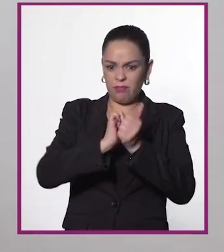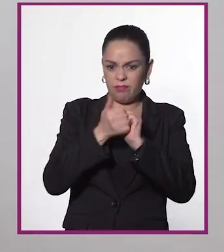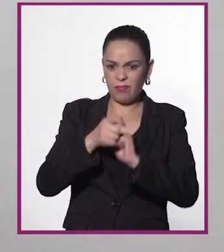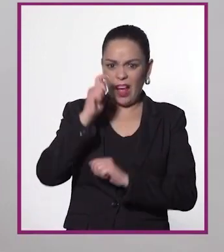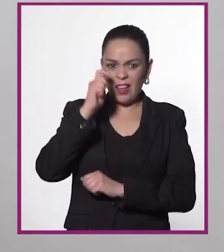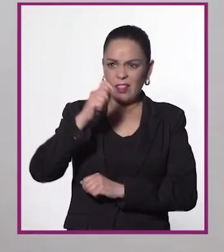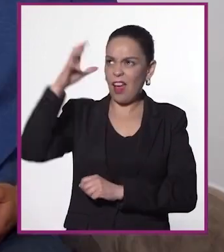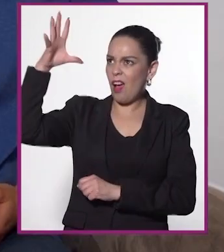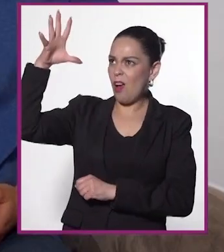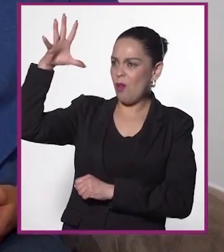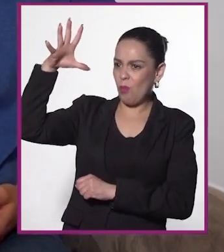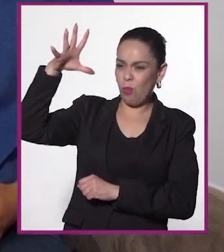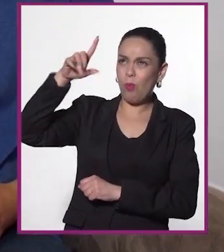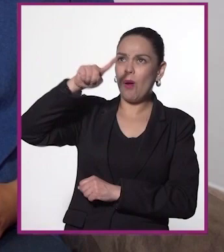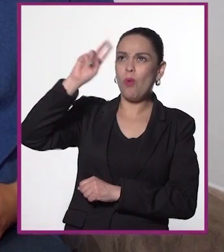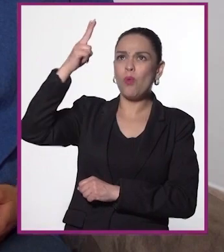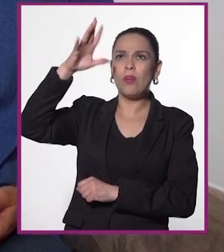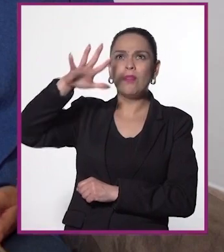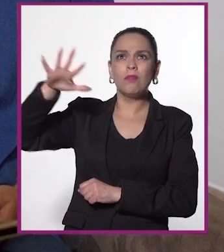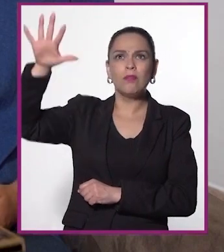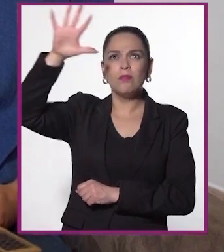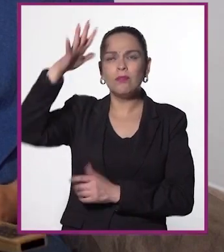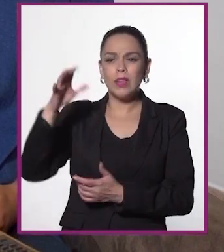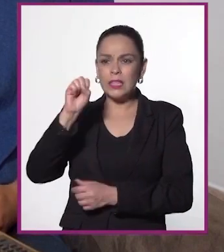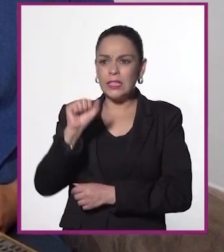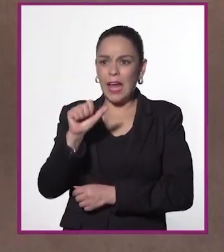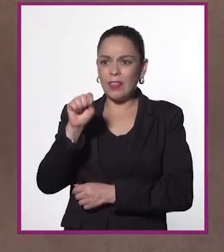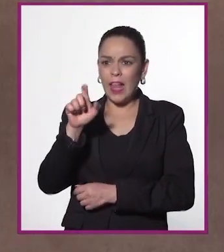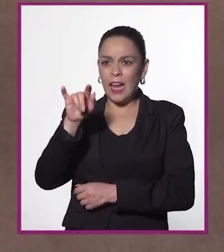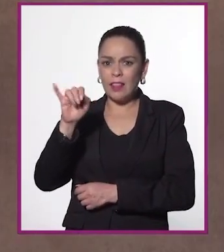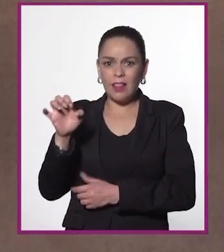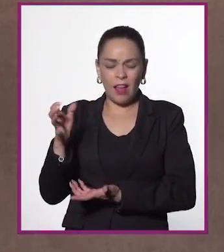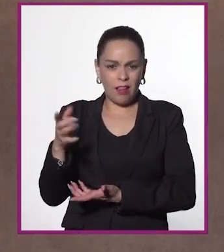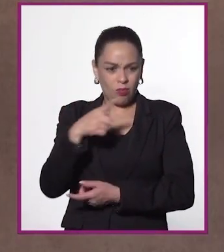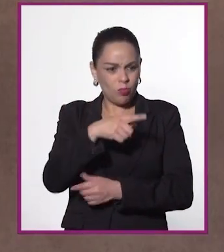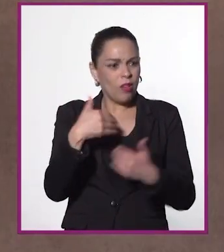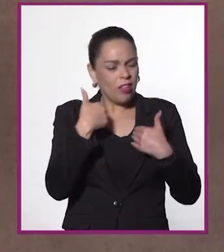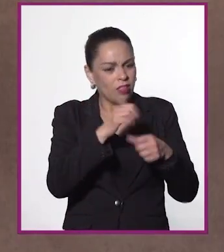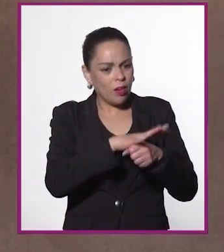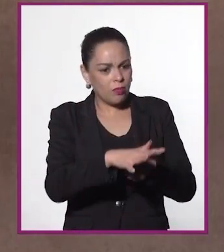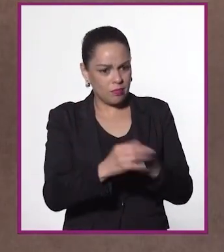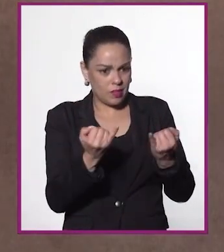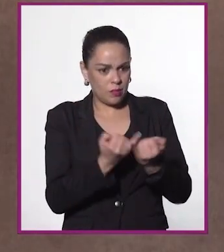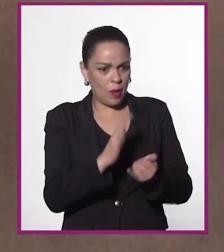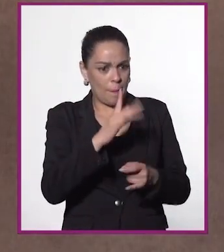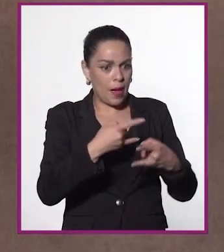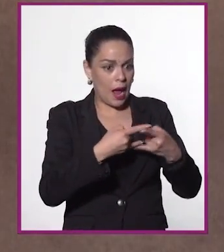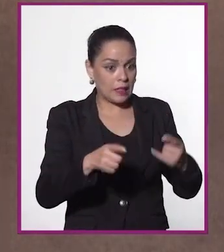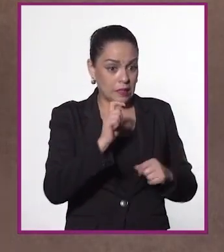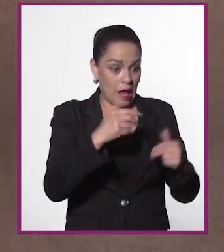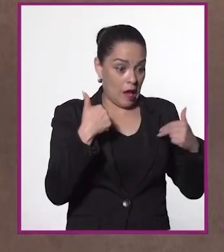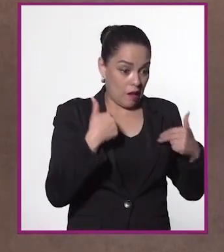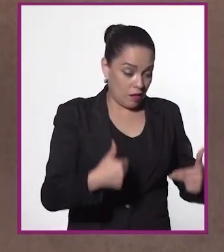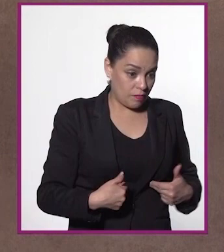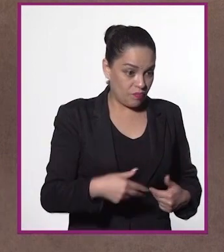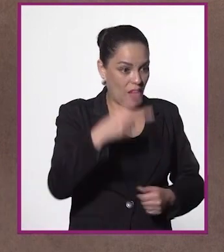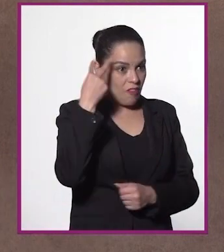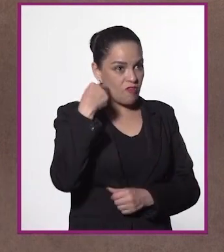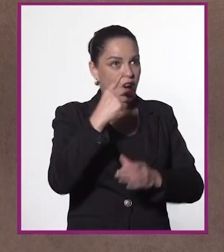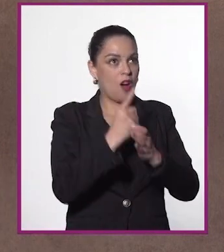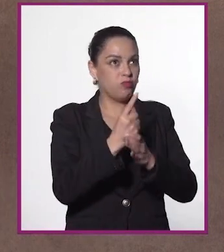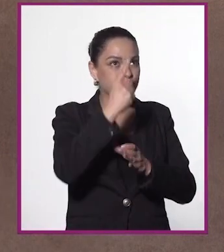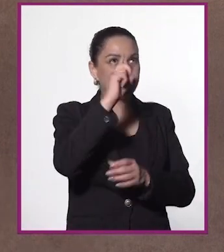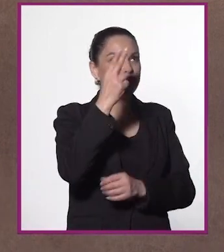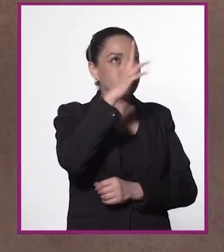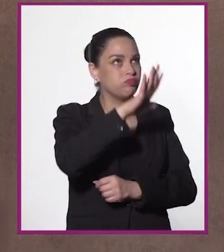espacial. ¿Tú qué entendiste? Pues igual, podría decirte que es una historia como de la humanidad, por los viajes espaciales y